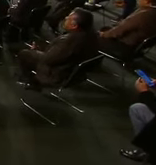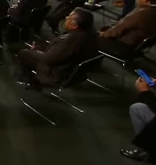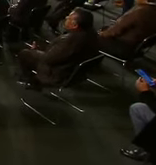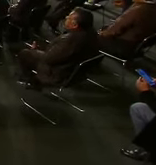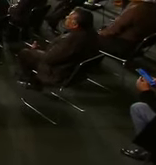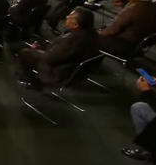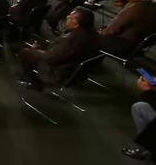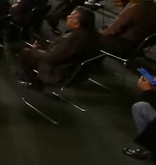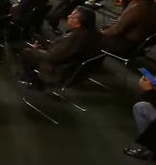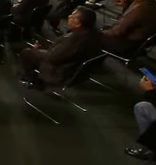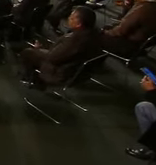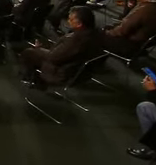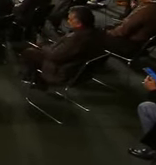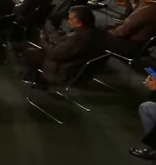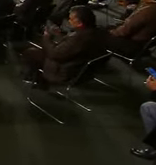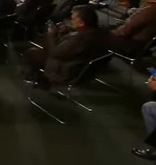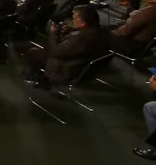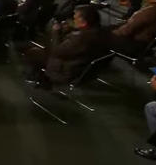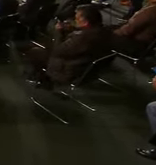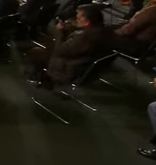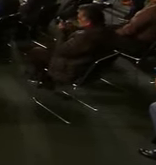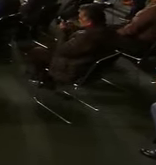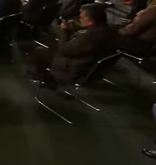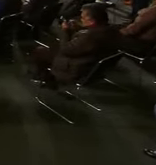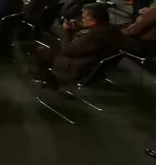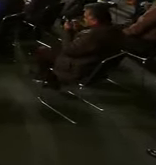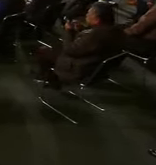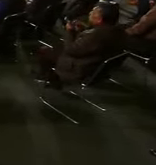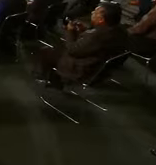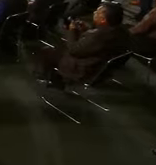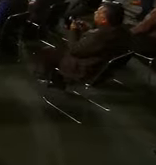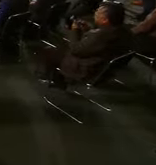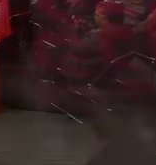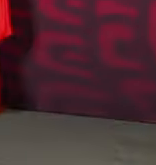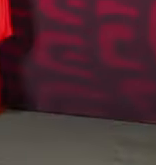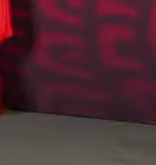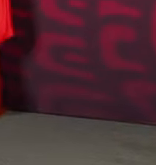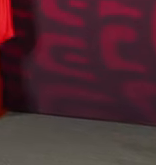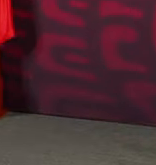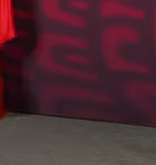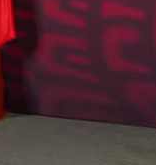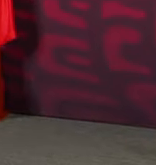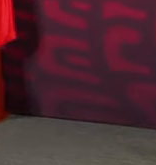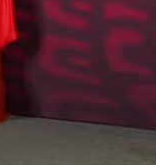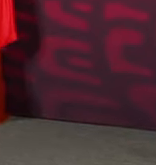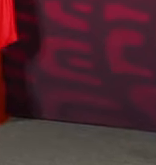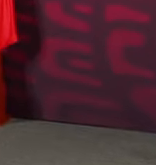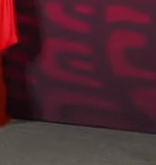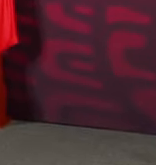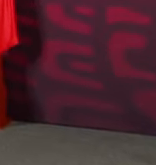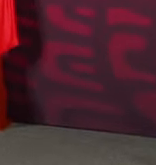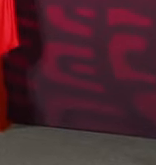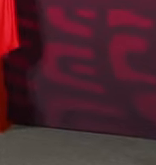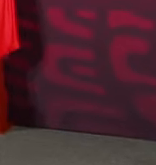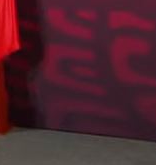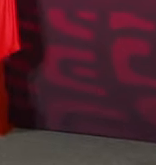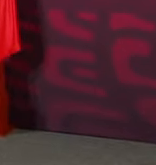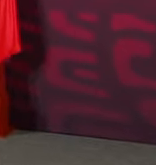Bueno, pues hoy martes, como lo hacemos cada 15 días, se va a